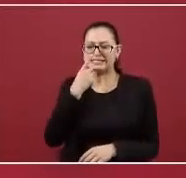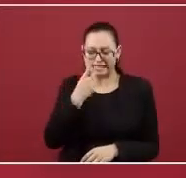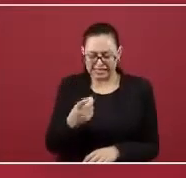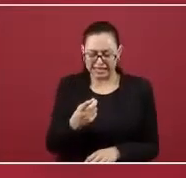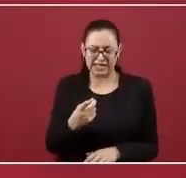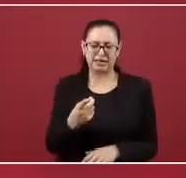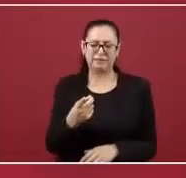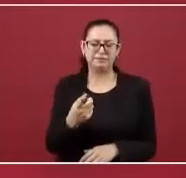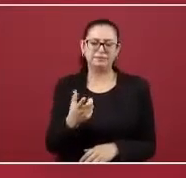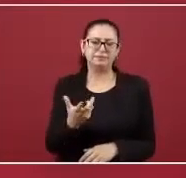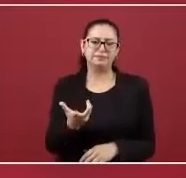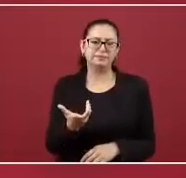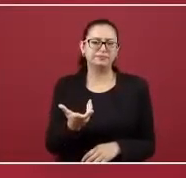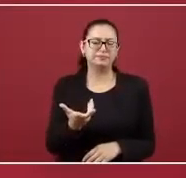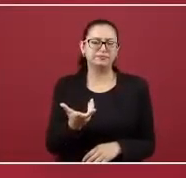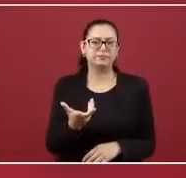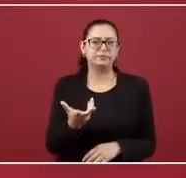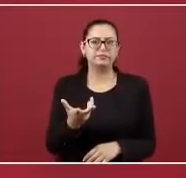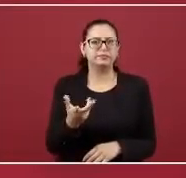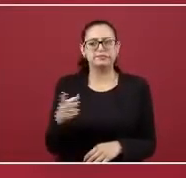de